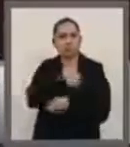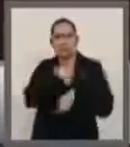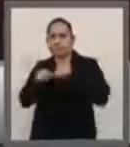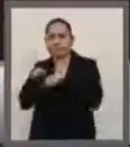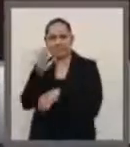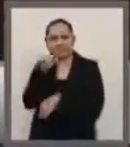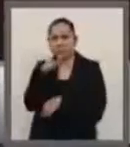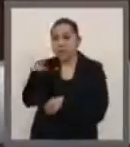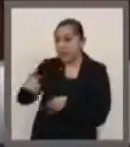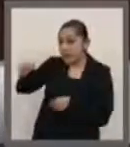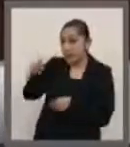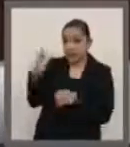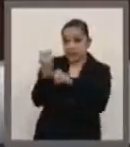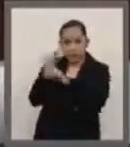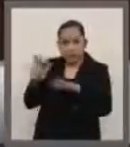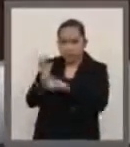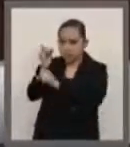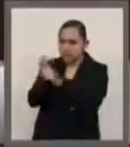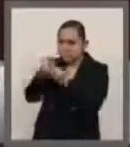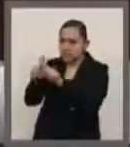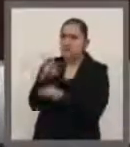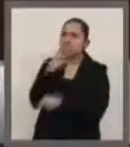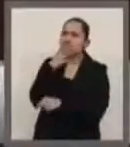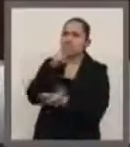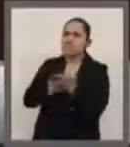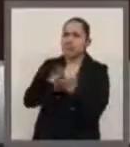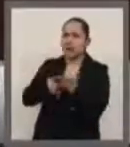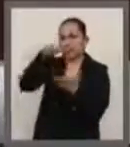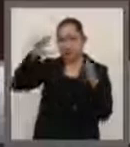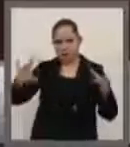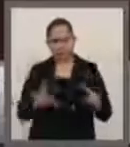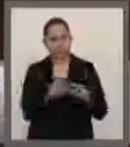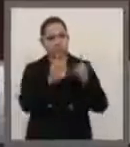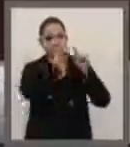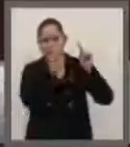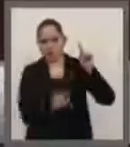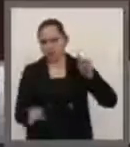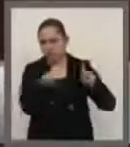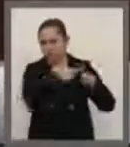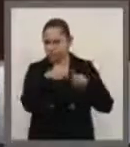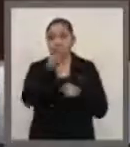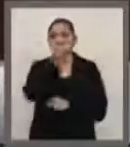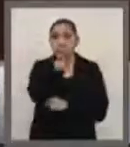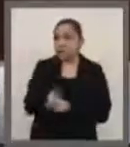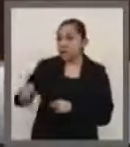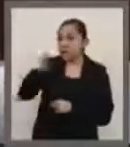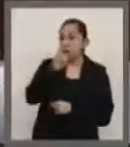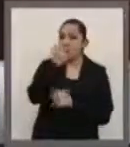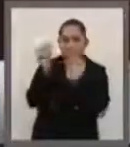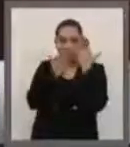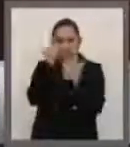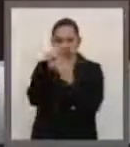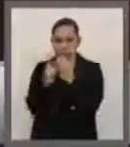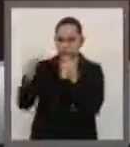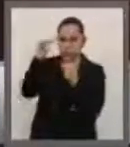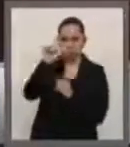nacional e internacional. Los recortes además afectaron las becas de los estudiantes de los posgrados de excelencia